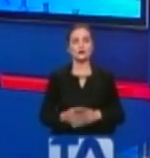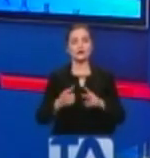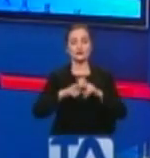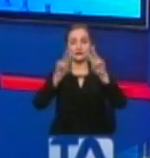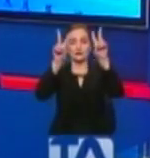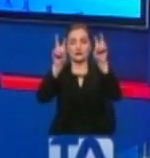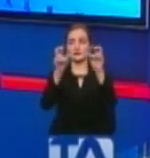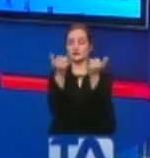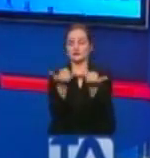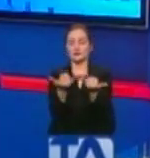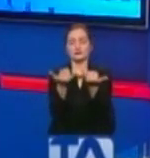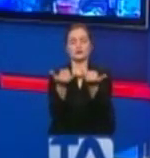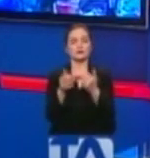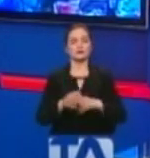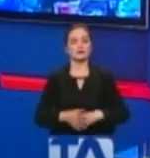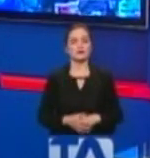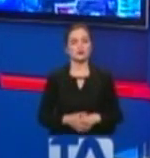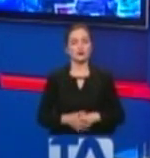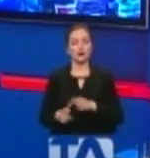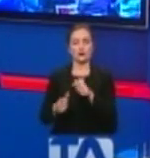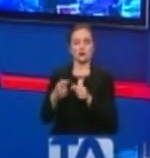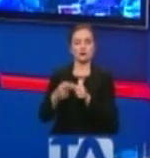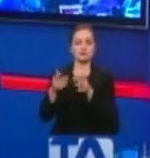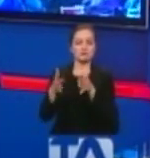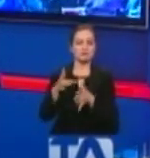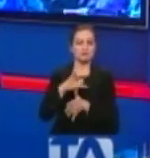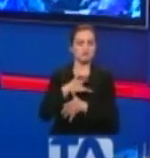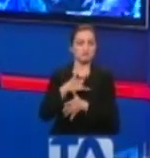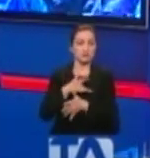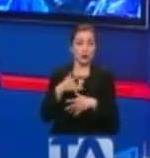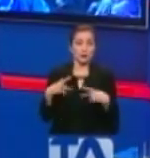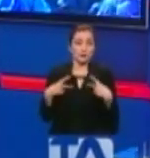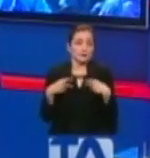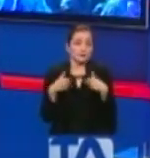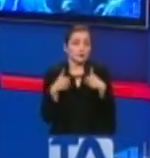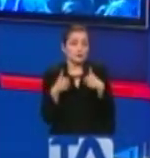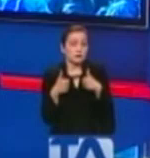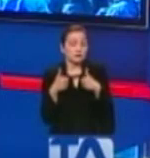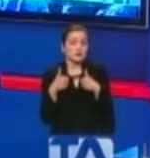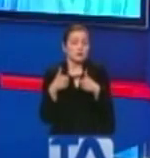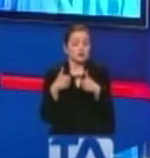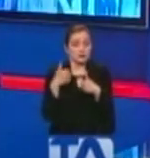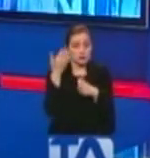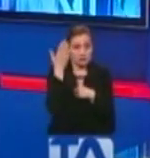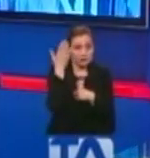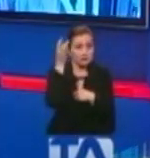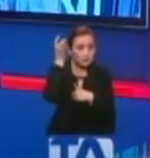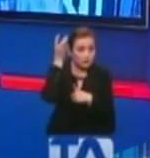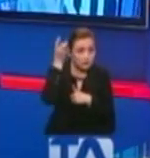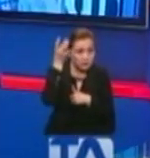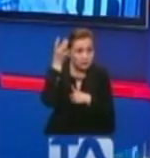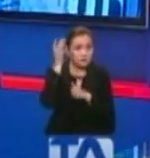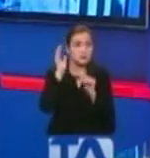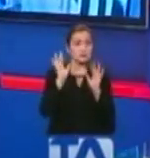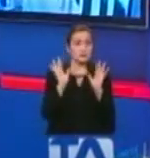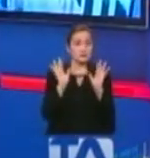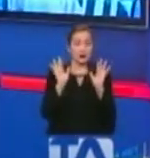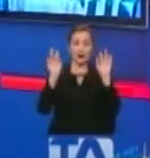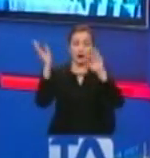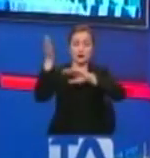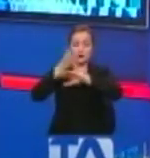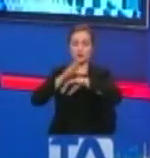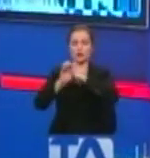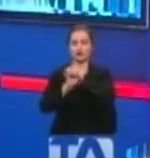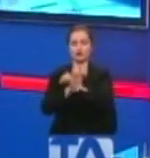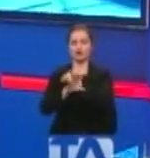Iniciamos nuestro tema del día. ¿Pudieron los quiteños vivir mejor luego del paso de Mauricio Rodas por la alcaldía capitalina? Ese fue su eslogan de